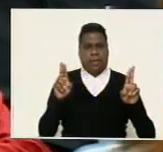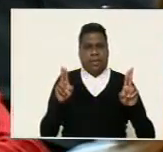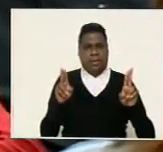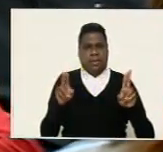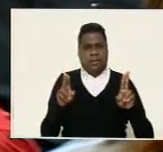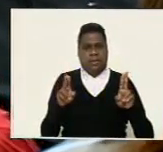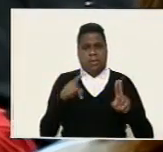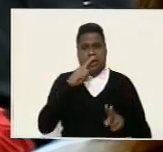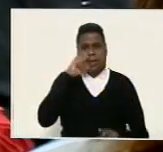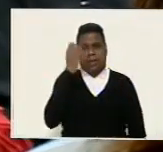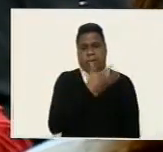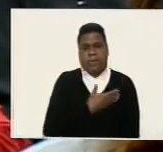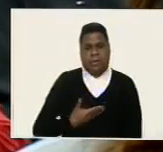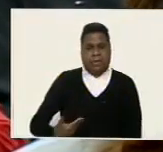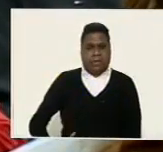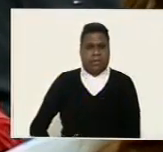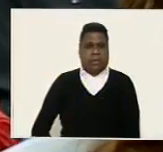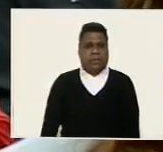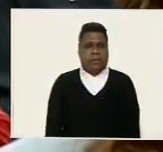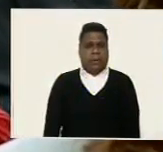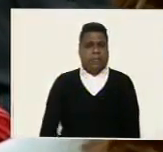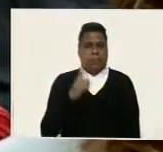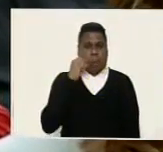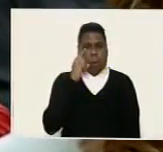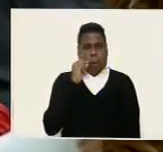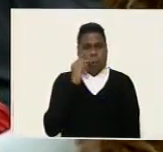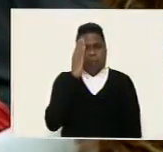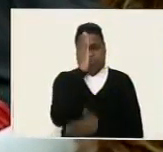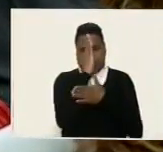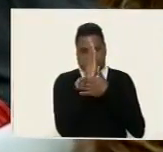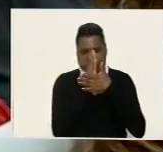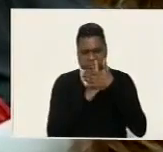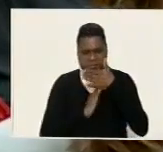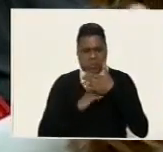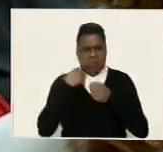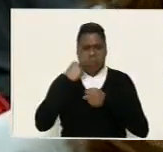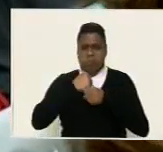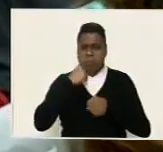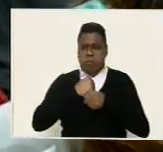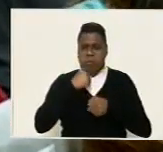presidente Maduro, hombre humilde, obrero,